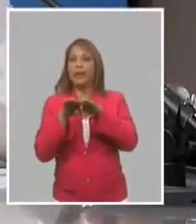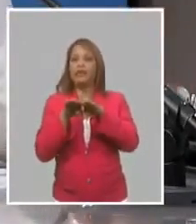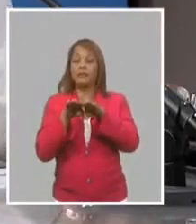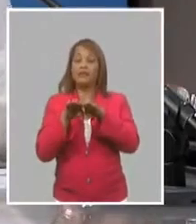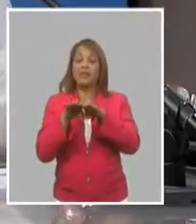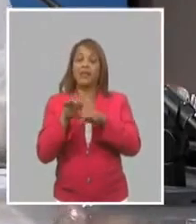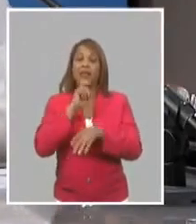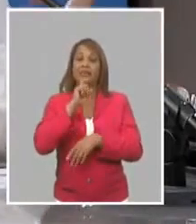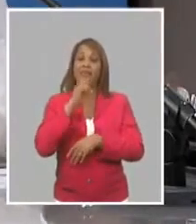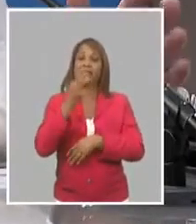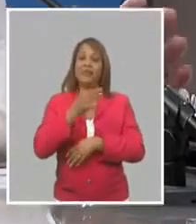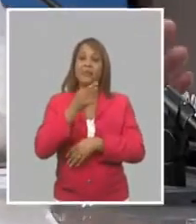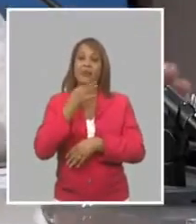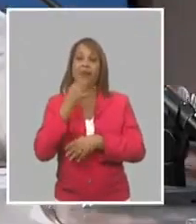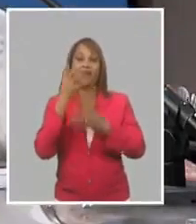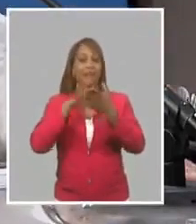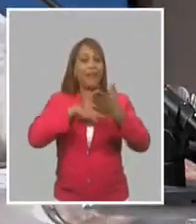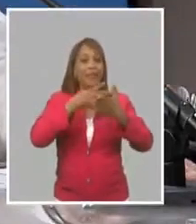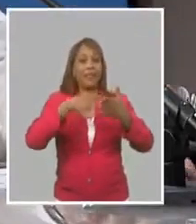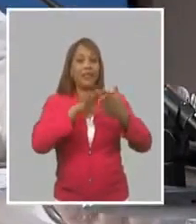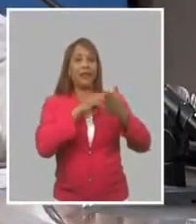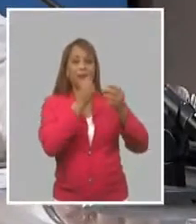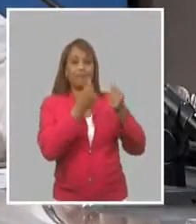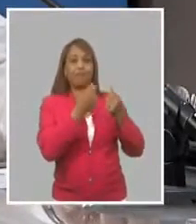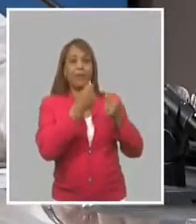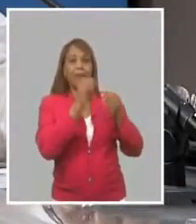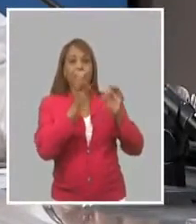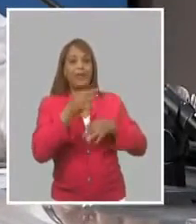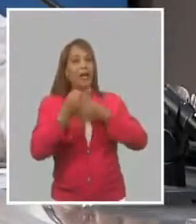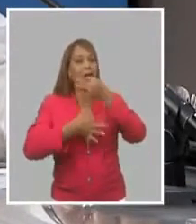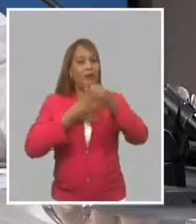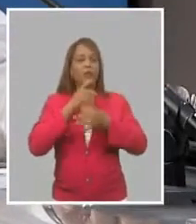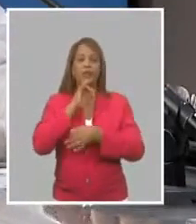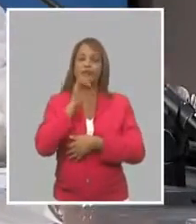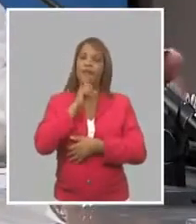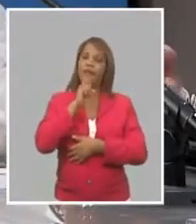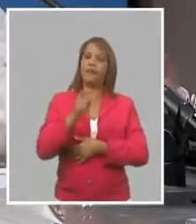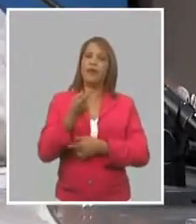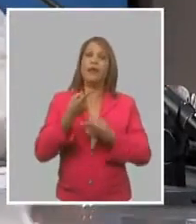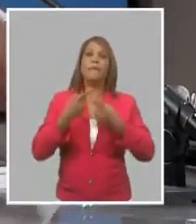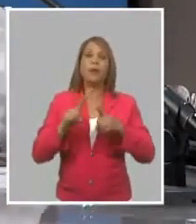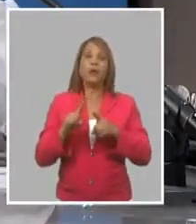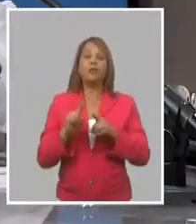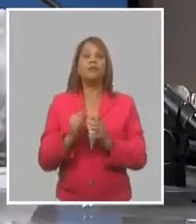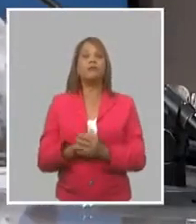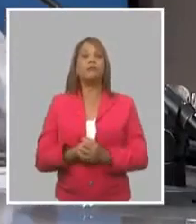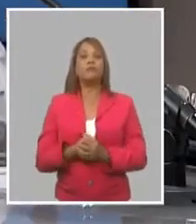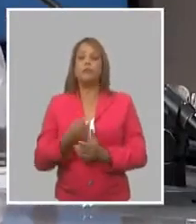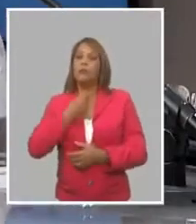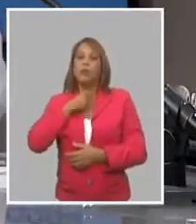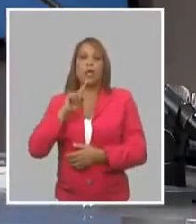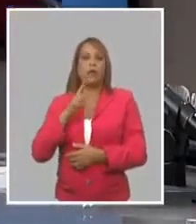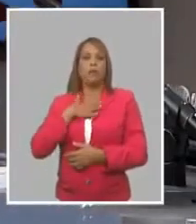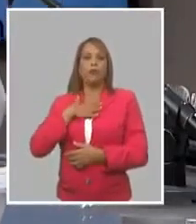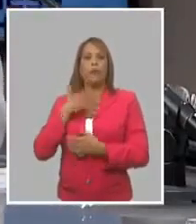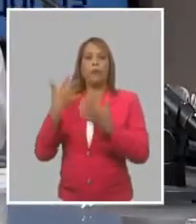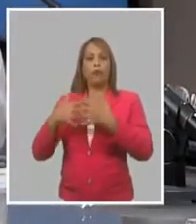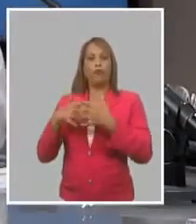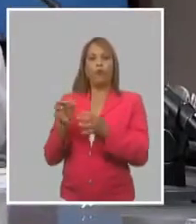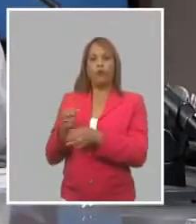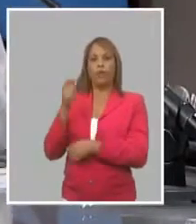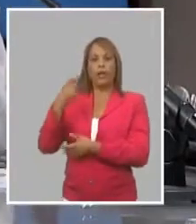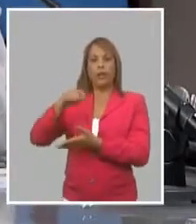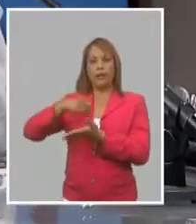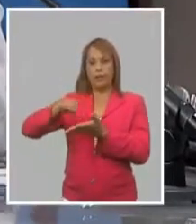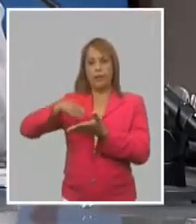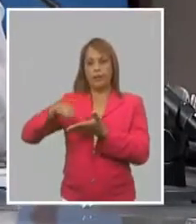poco enredado, incluso estadísticamente, para aquí explicarlo. Pero es muy sencillo. Tú eres productor de esta pluma,